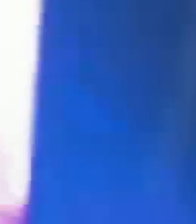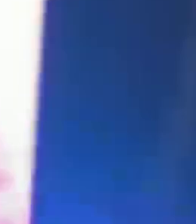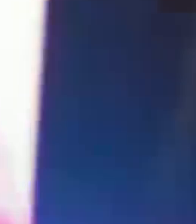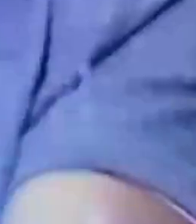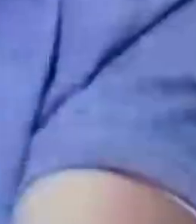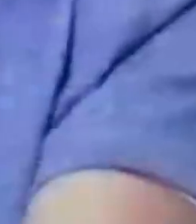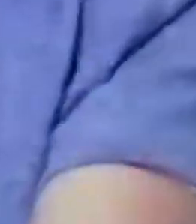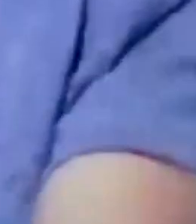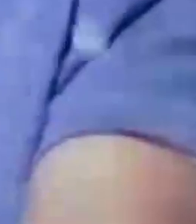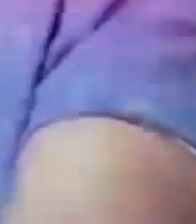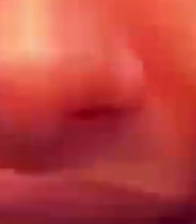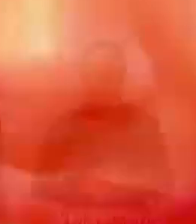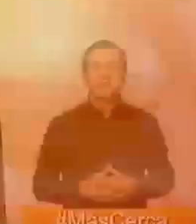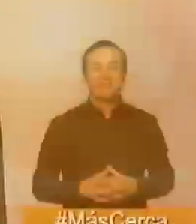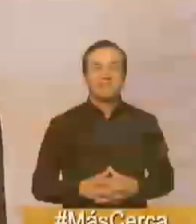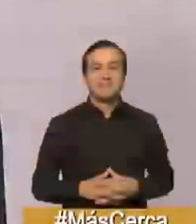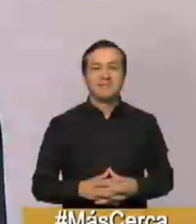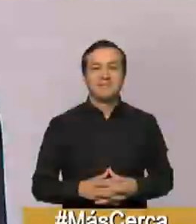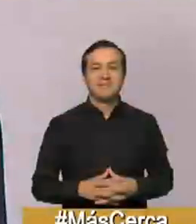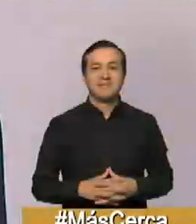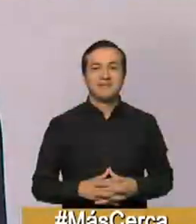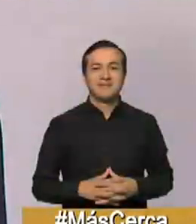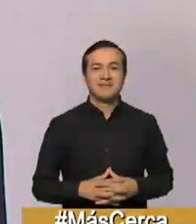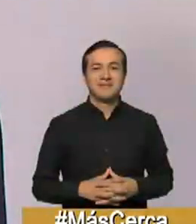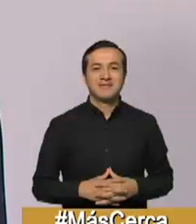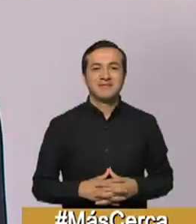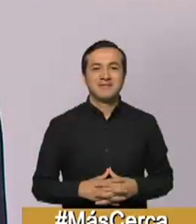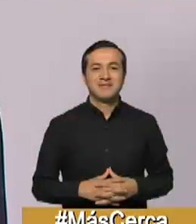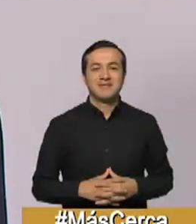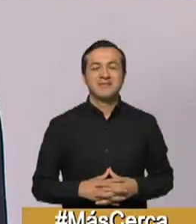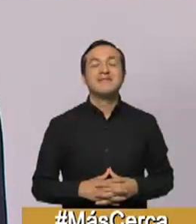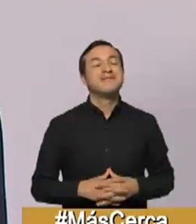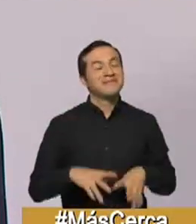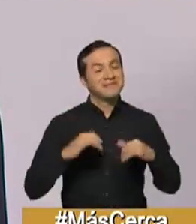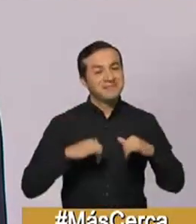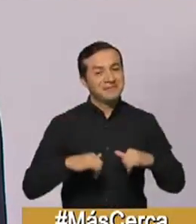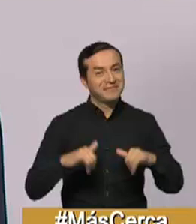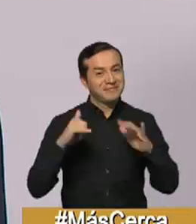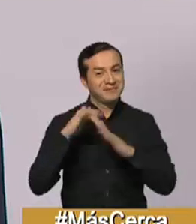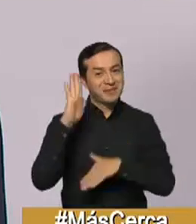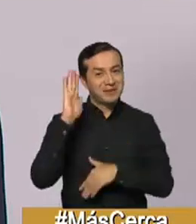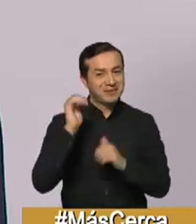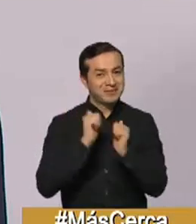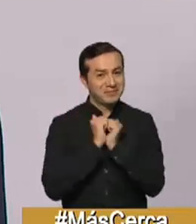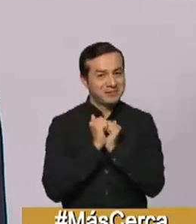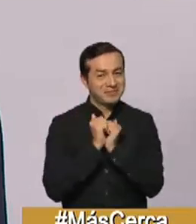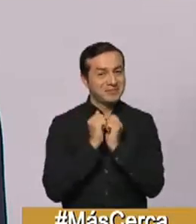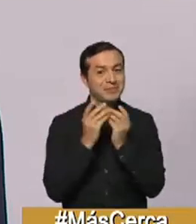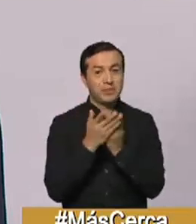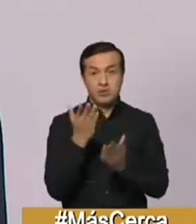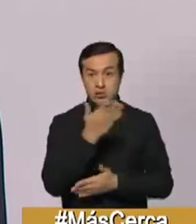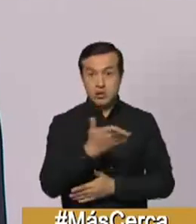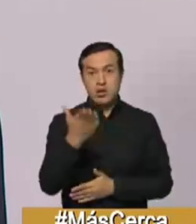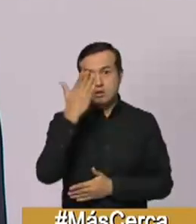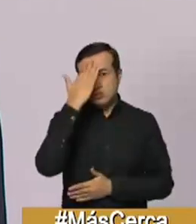sepas cuánto me haces bien. Continuamos con Más Cerca. ¿Sabe usted cómo tener una buena